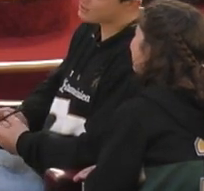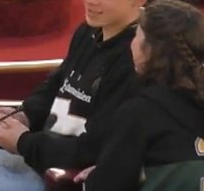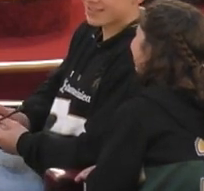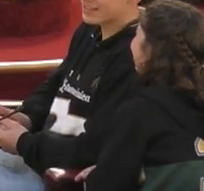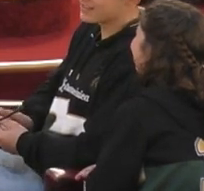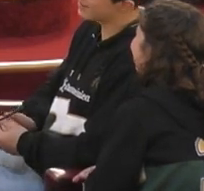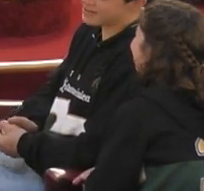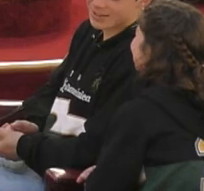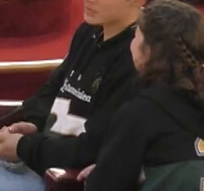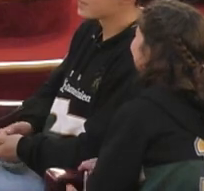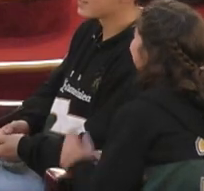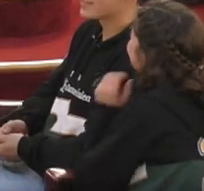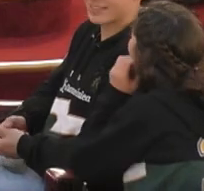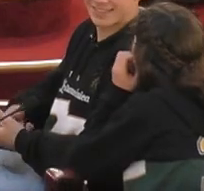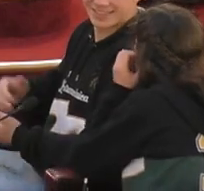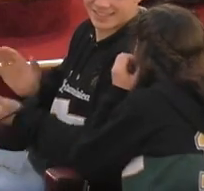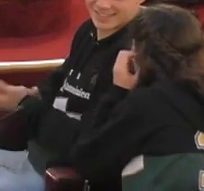Diputado Valentín Braida.